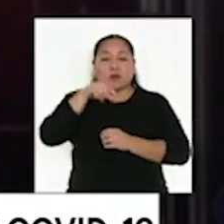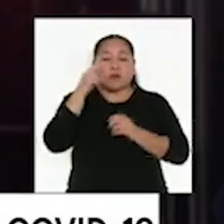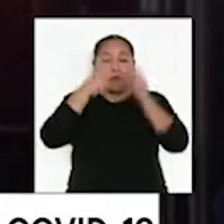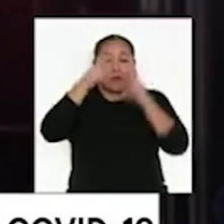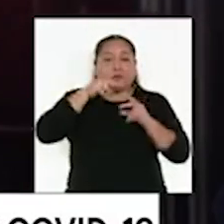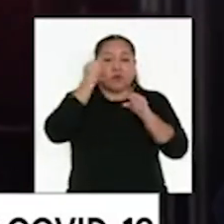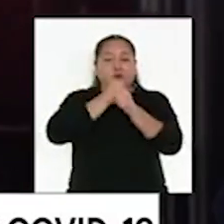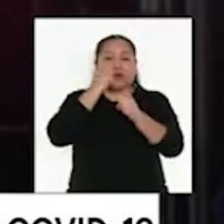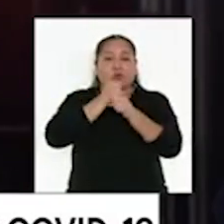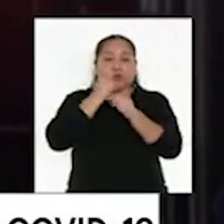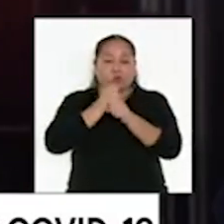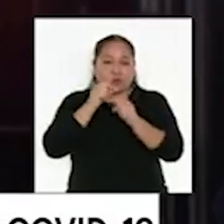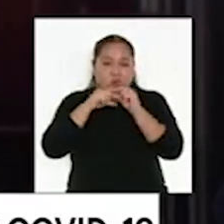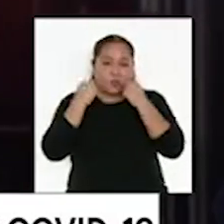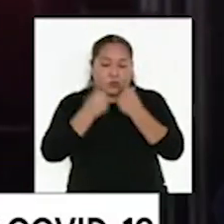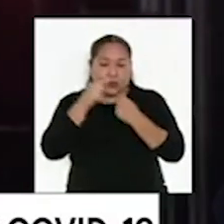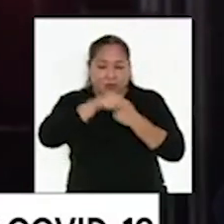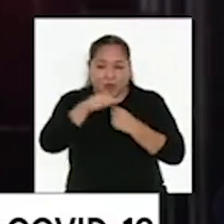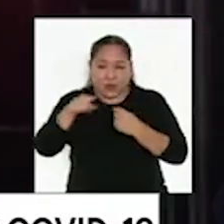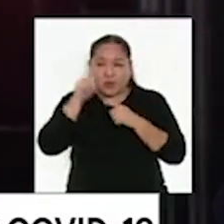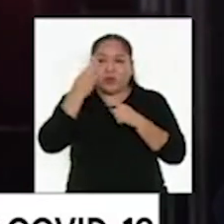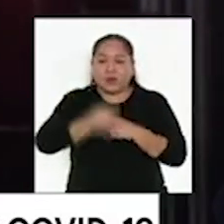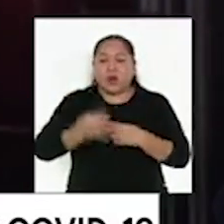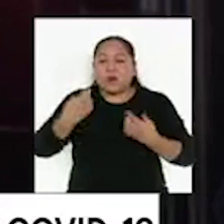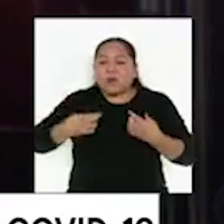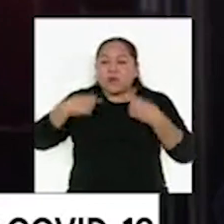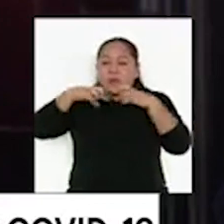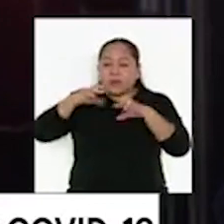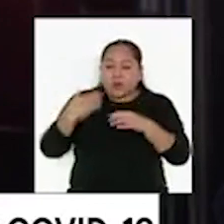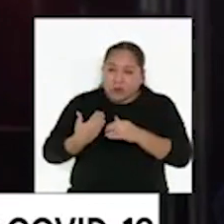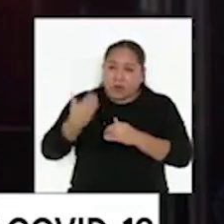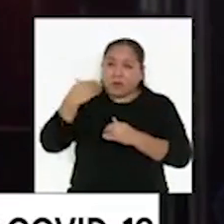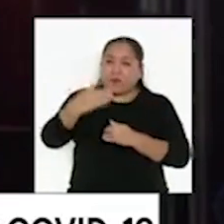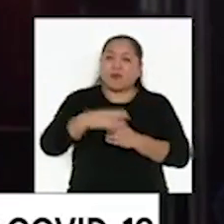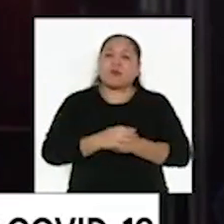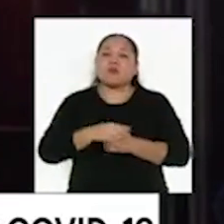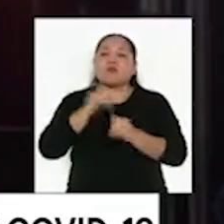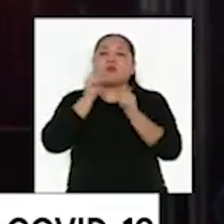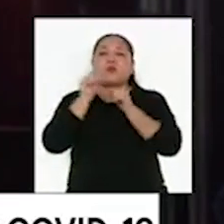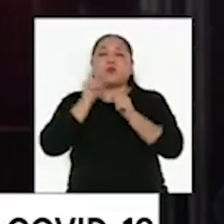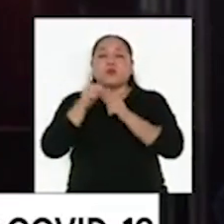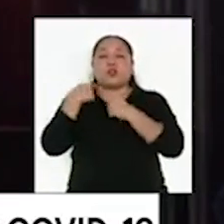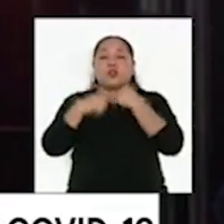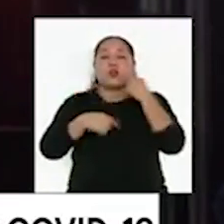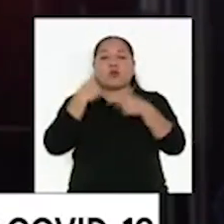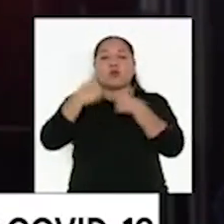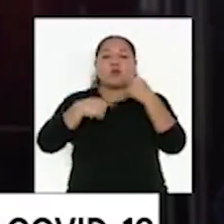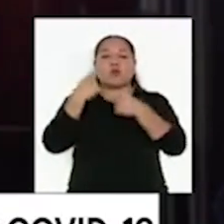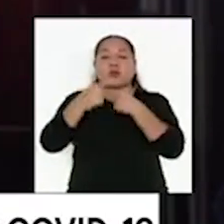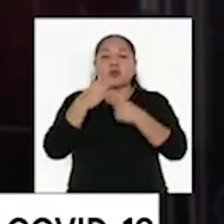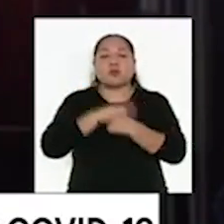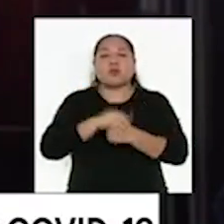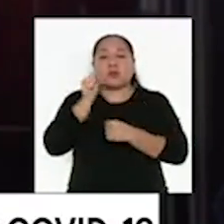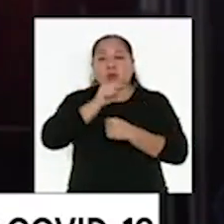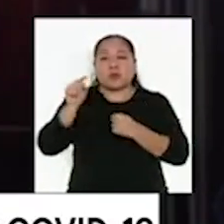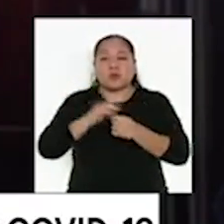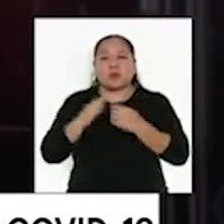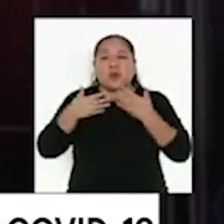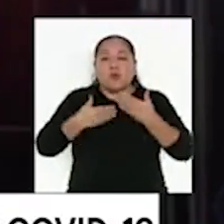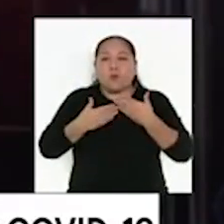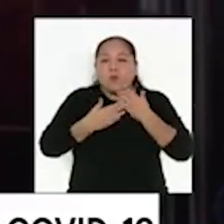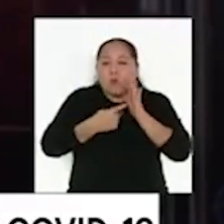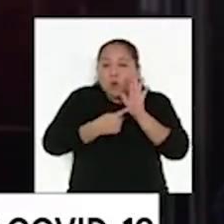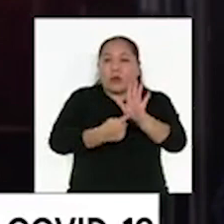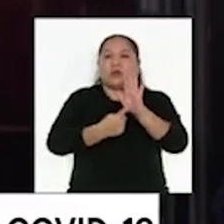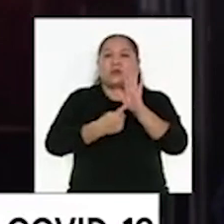pueden realmente permitirnos en adelante tener una cifra diaria que refleje, de acuerdo a los 7 criterios